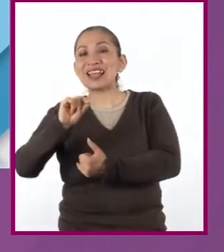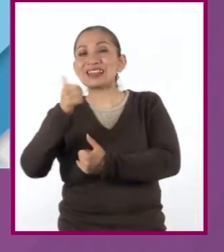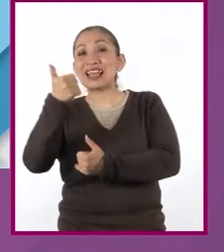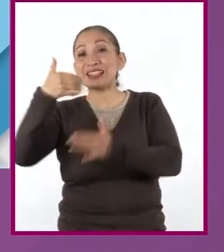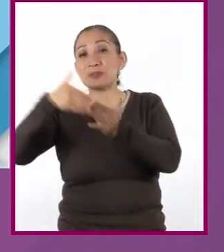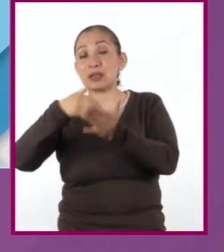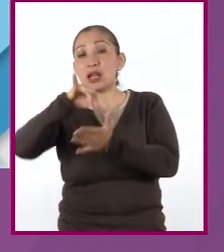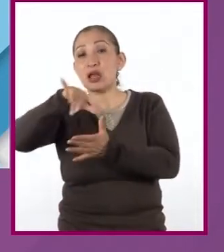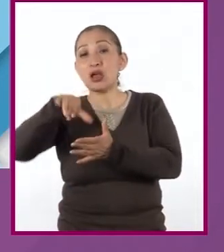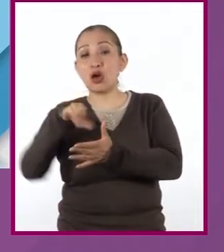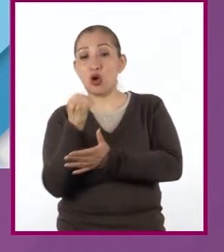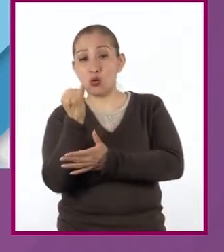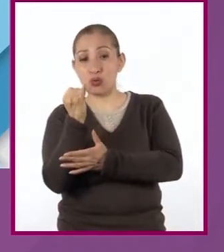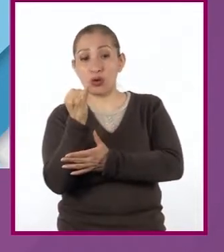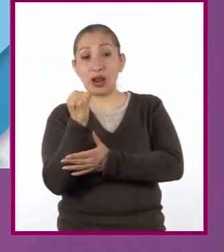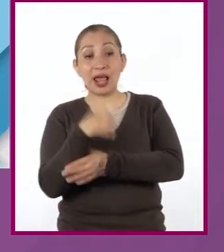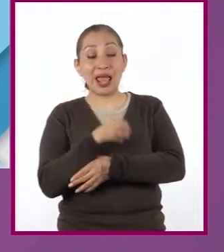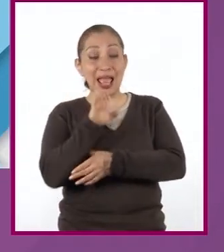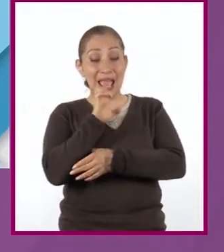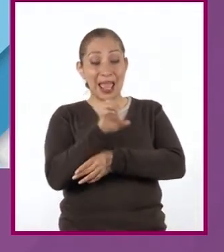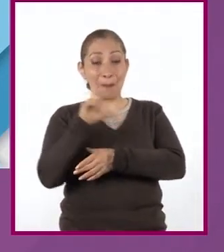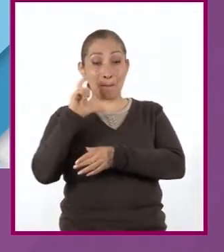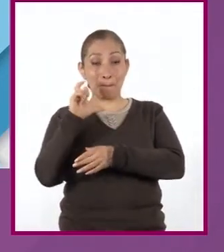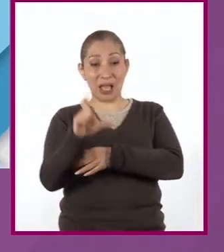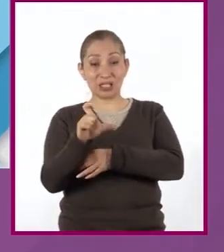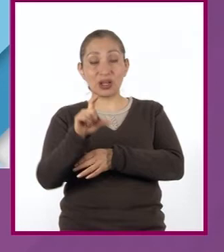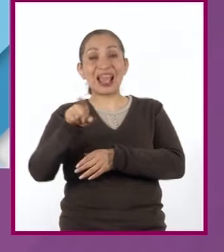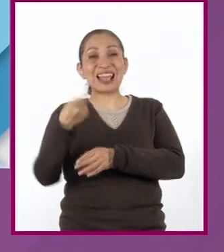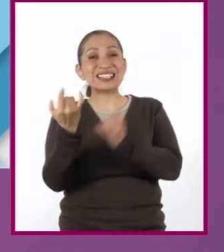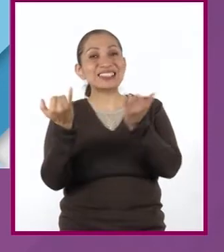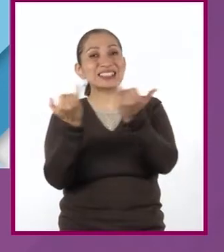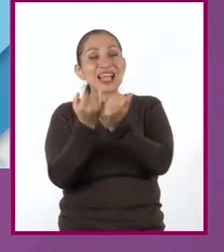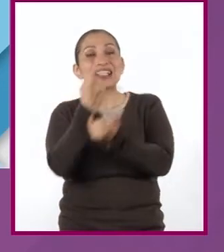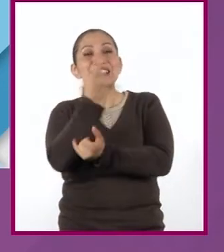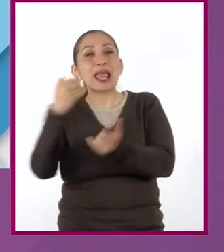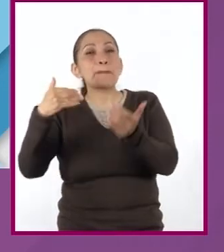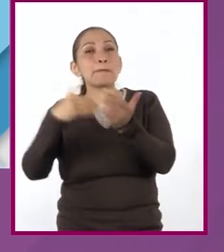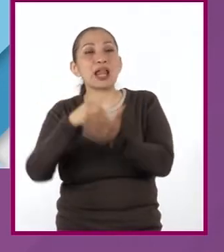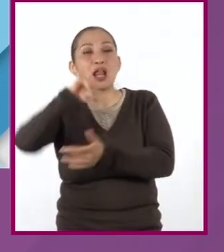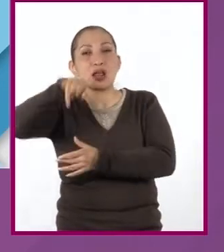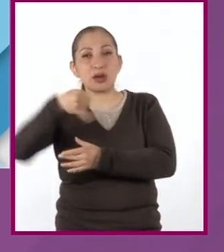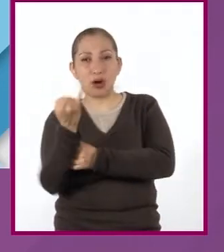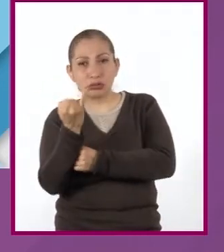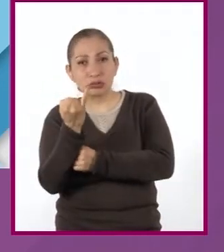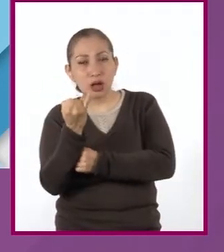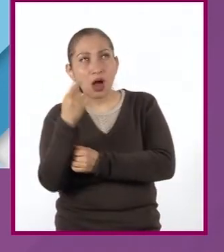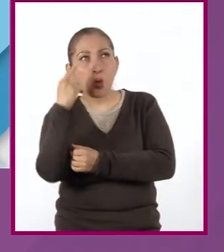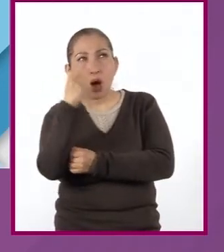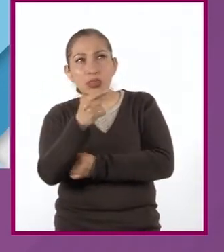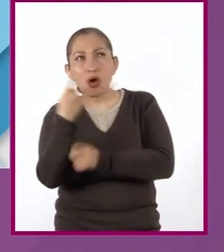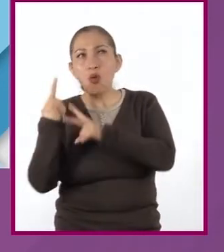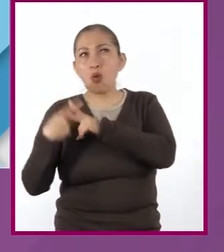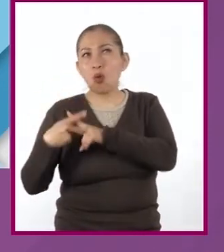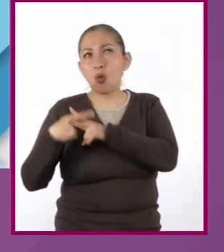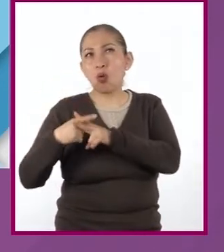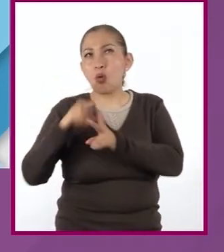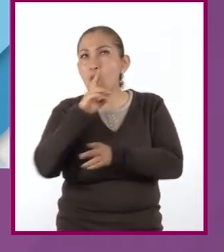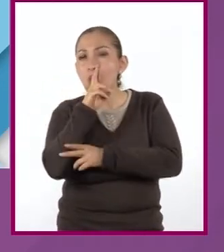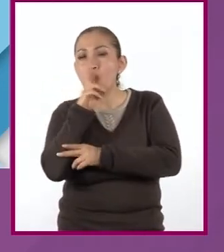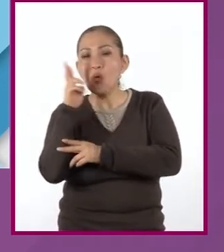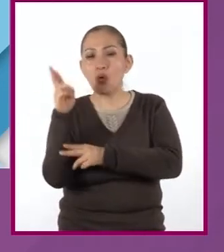76,000 joules, mientras que E mayúscula es 100,000 joules. Al hacer la división nos da